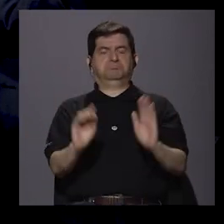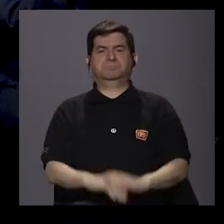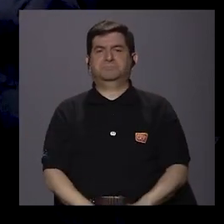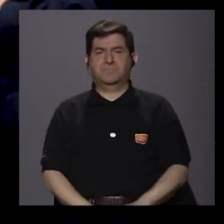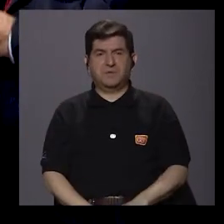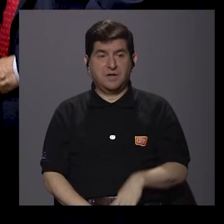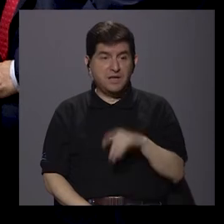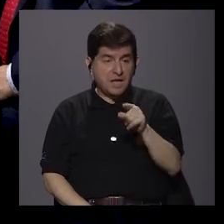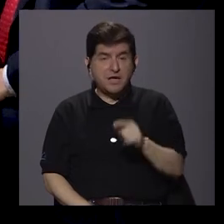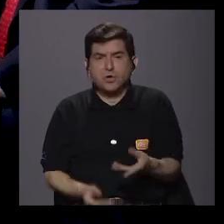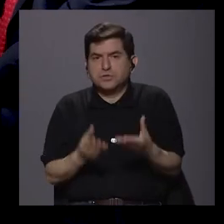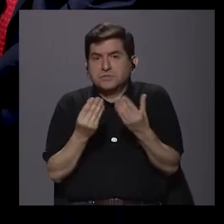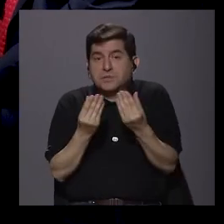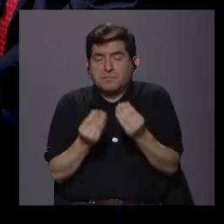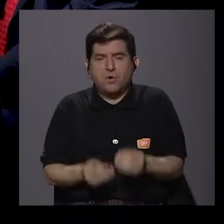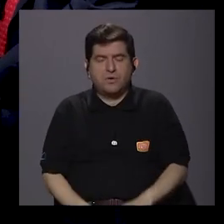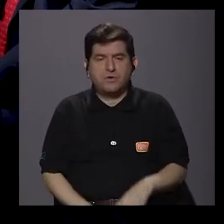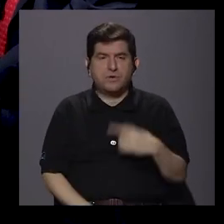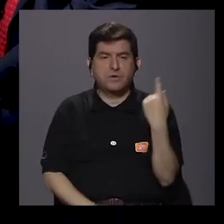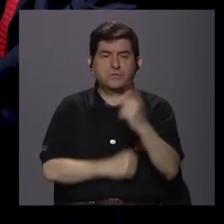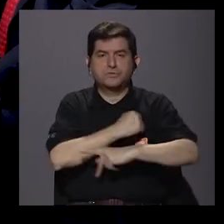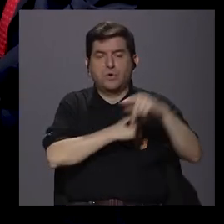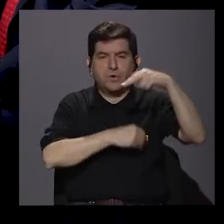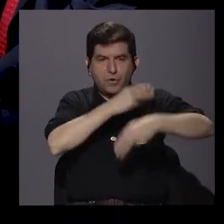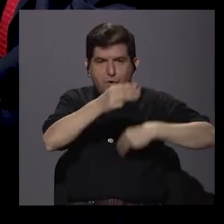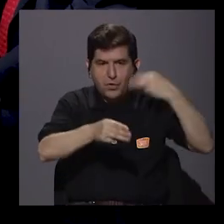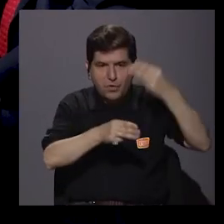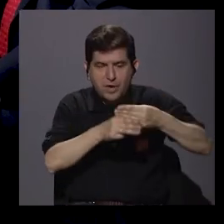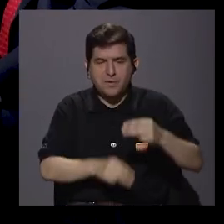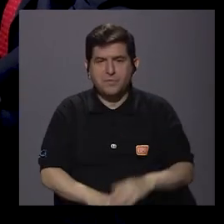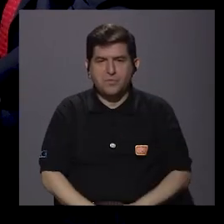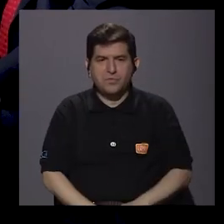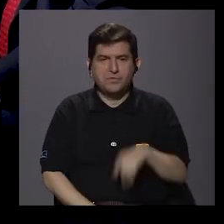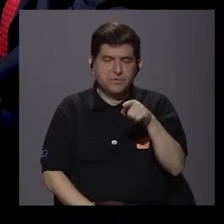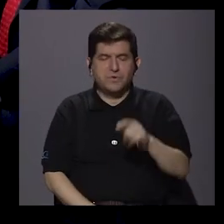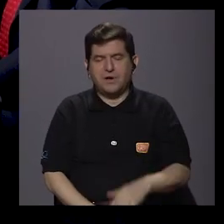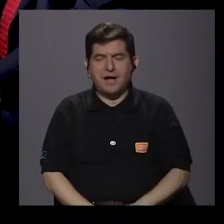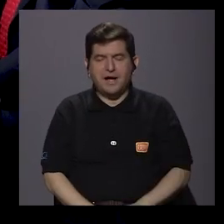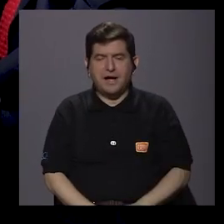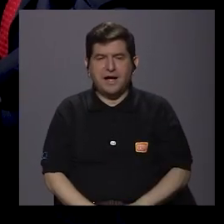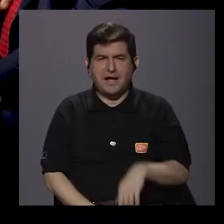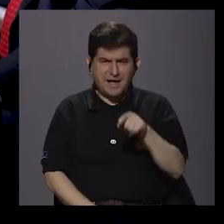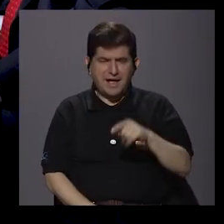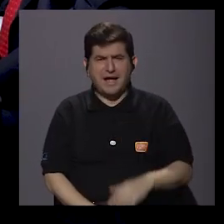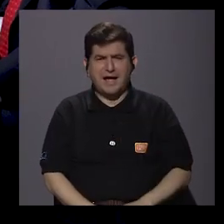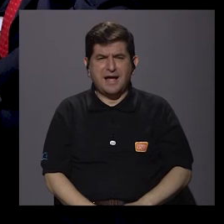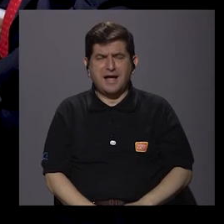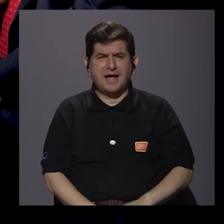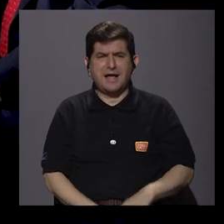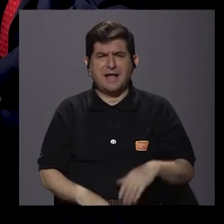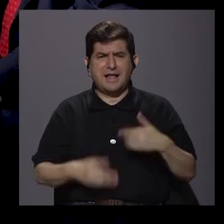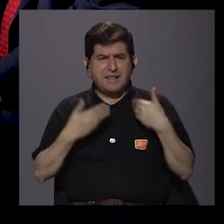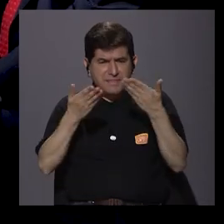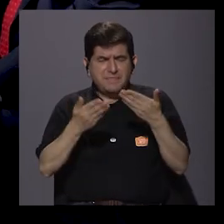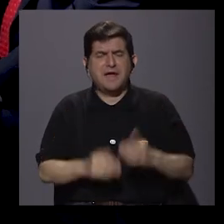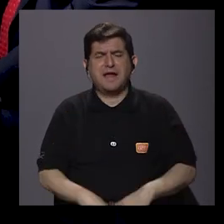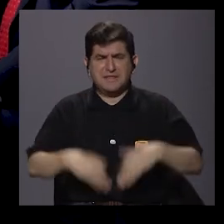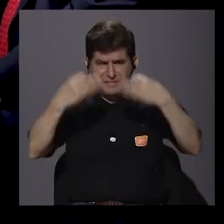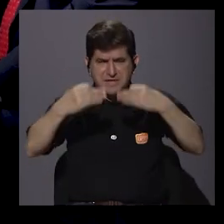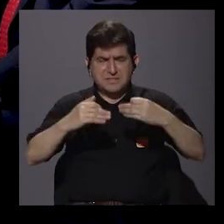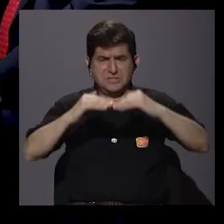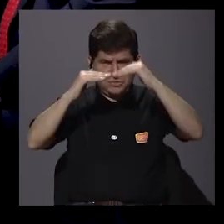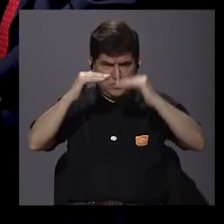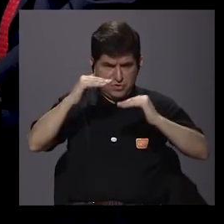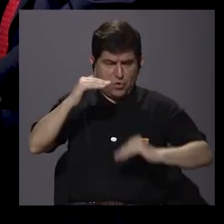atreven a decidir y entonces es el único país del mundo donde hay delegación hacia arriba en lugar de haber delegación hacia abajo que decide el jefe